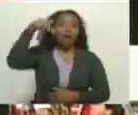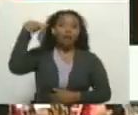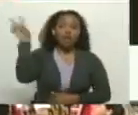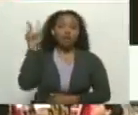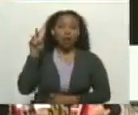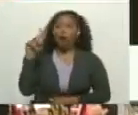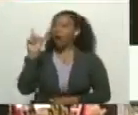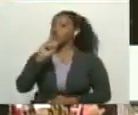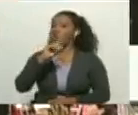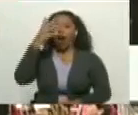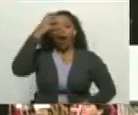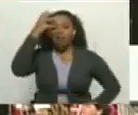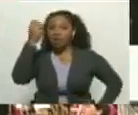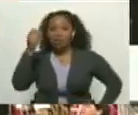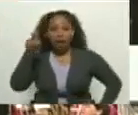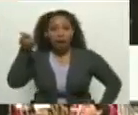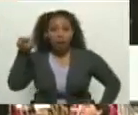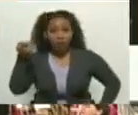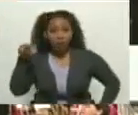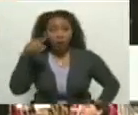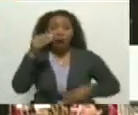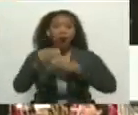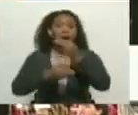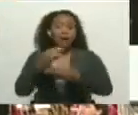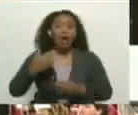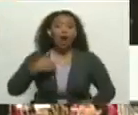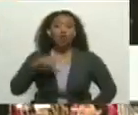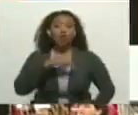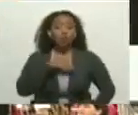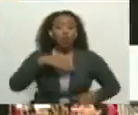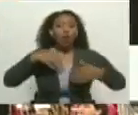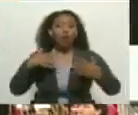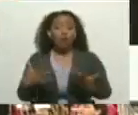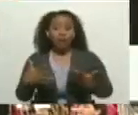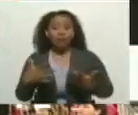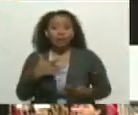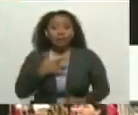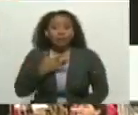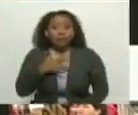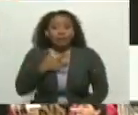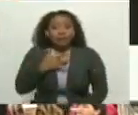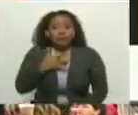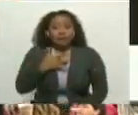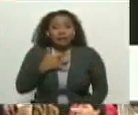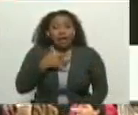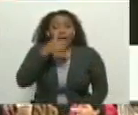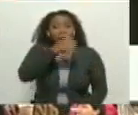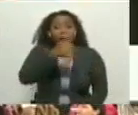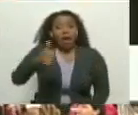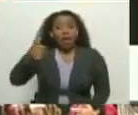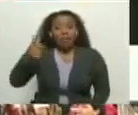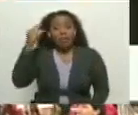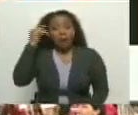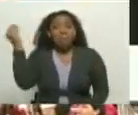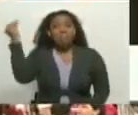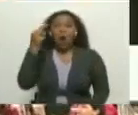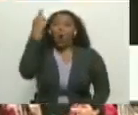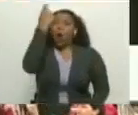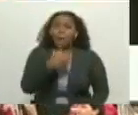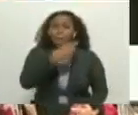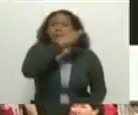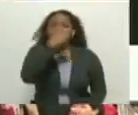han entendido que eso lo que nos ha hecho a nosotros es sentirnos cada día más comprometidos con